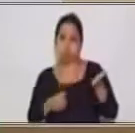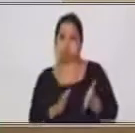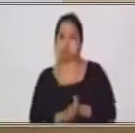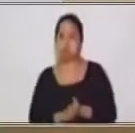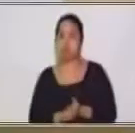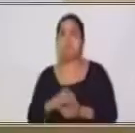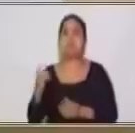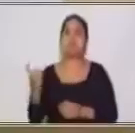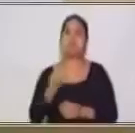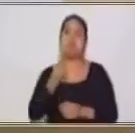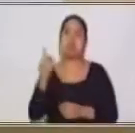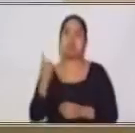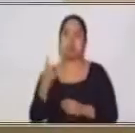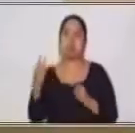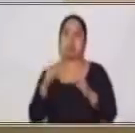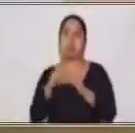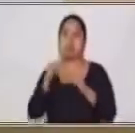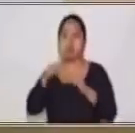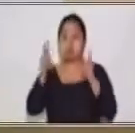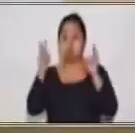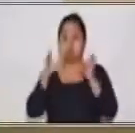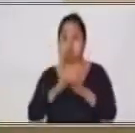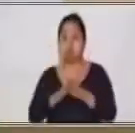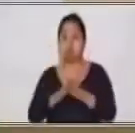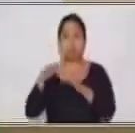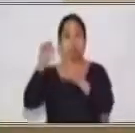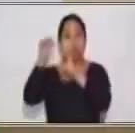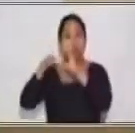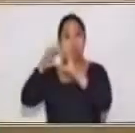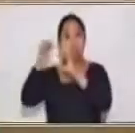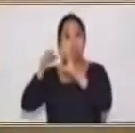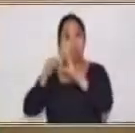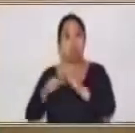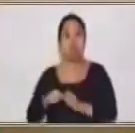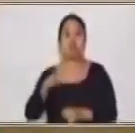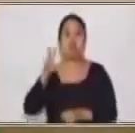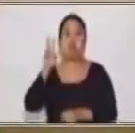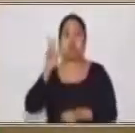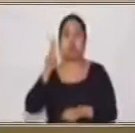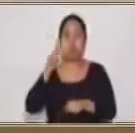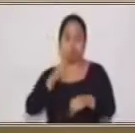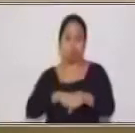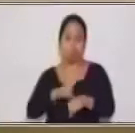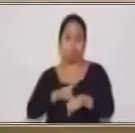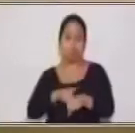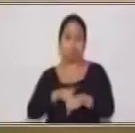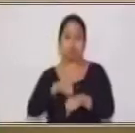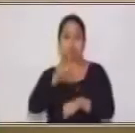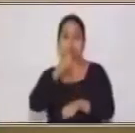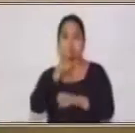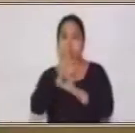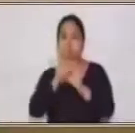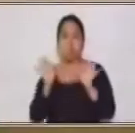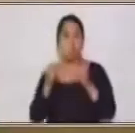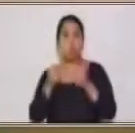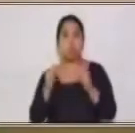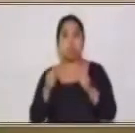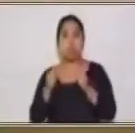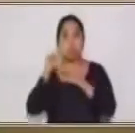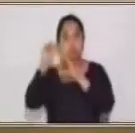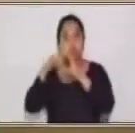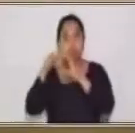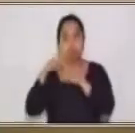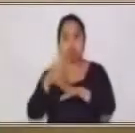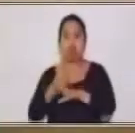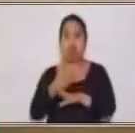estos temas. Entonces, dentro del cine podemos abarcar que hubo dos momentos de silencio. Anteriormente, antes del siglo XIX, existía